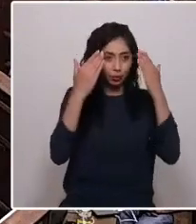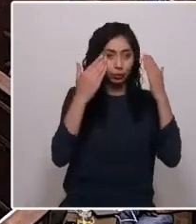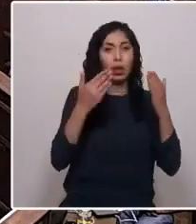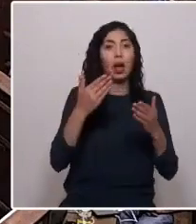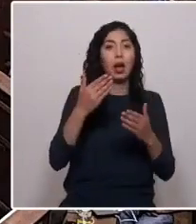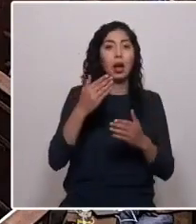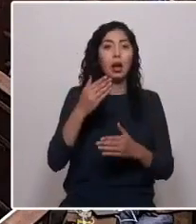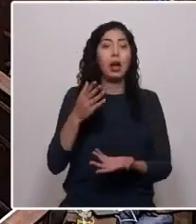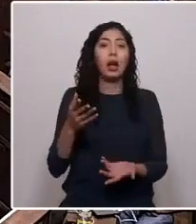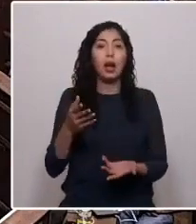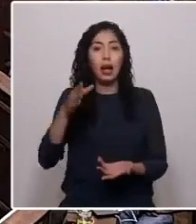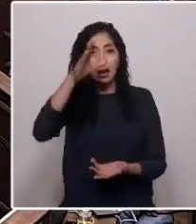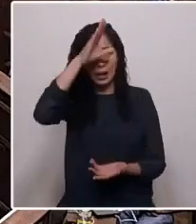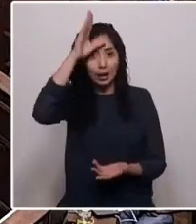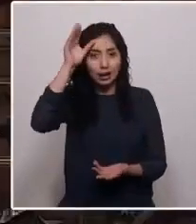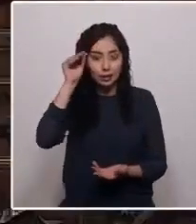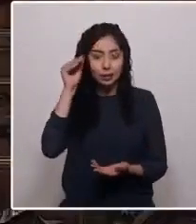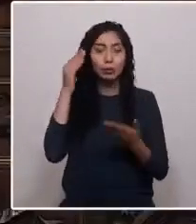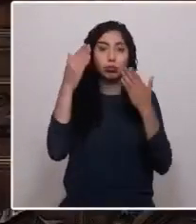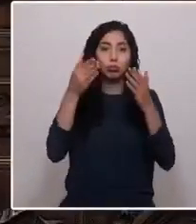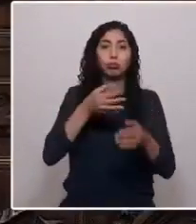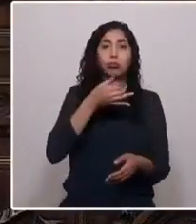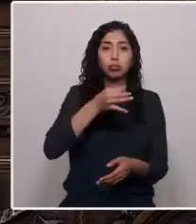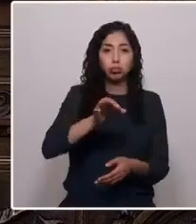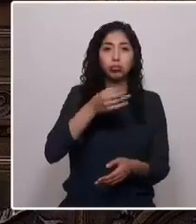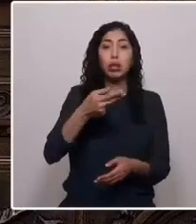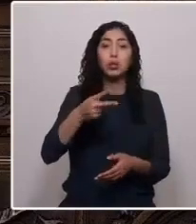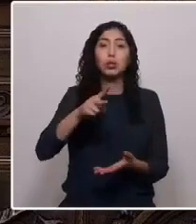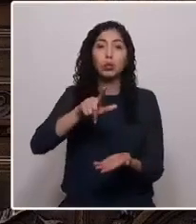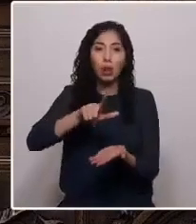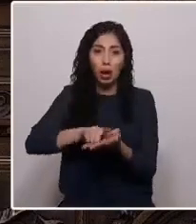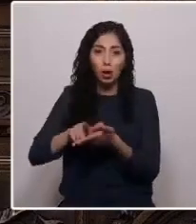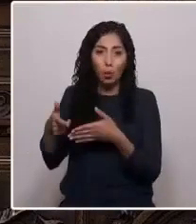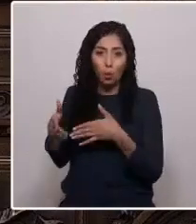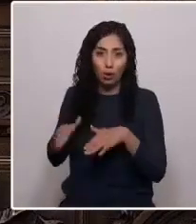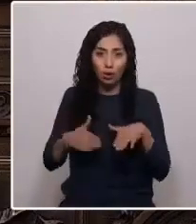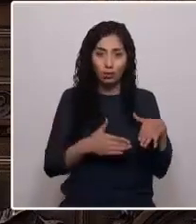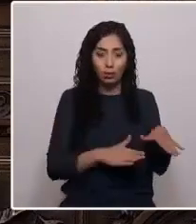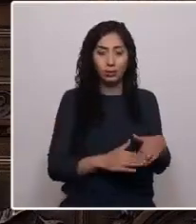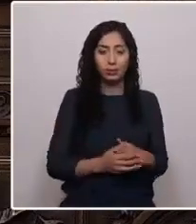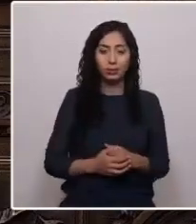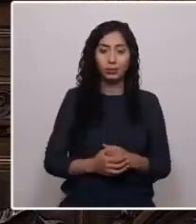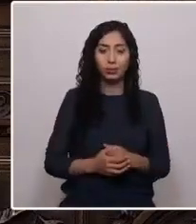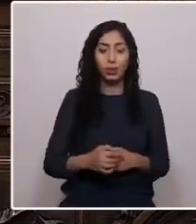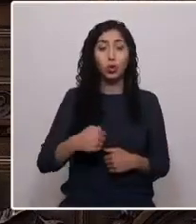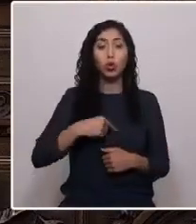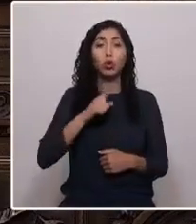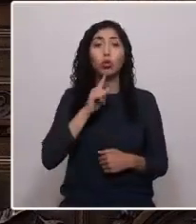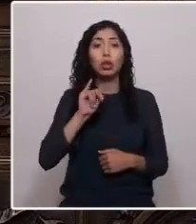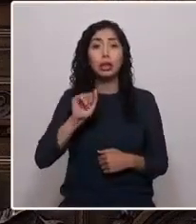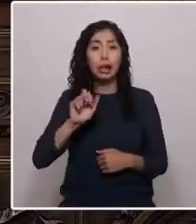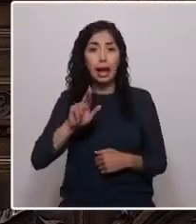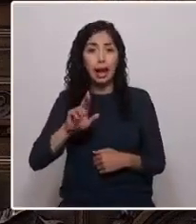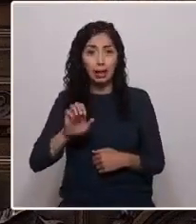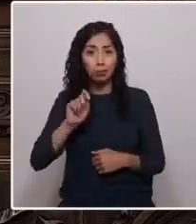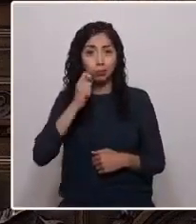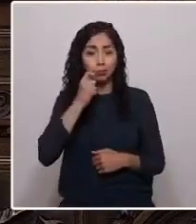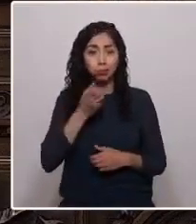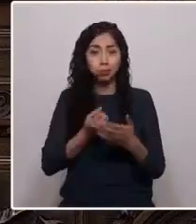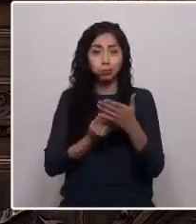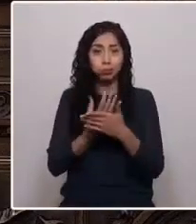granu Eli salón con poco saca Tere OT Anne Dani grúa Tato